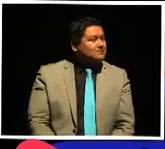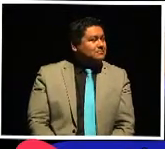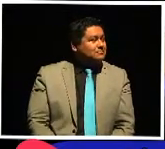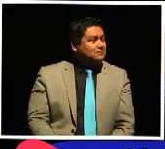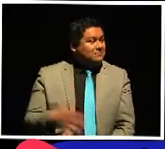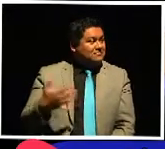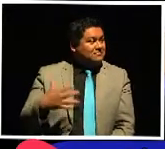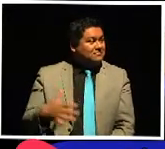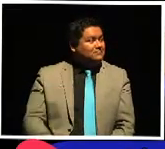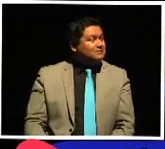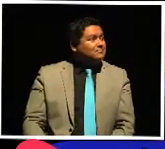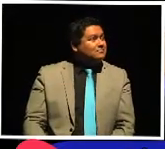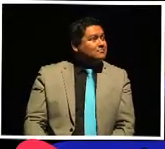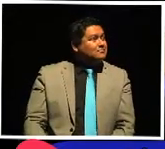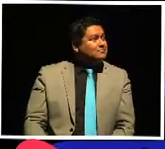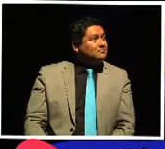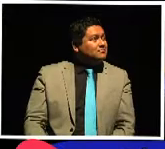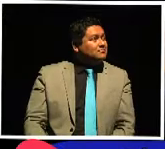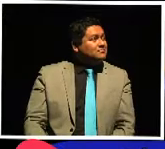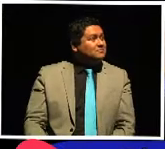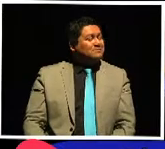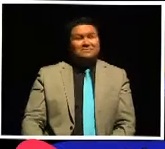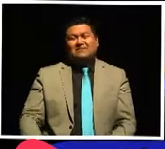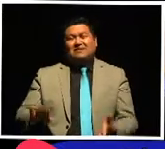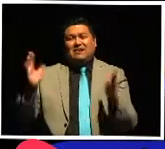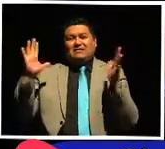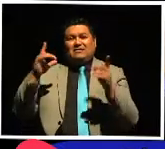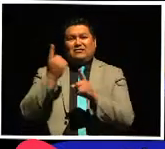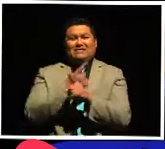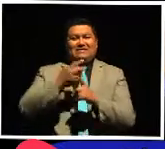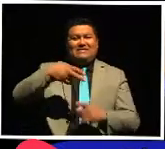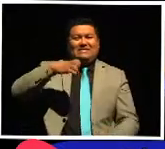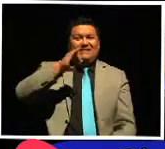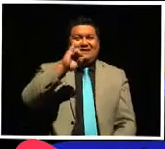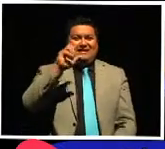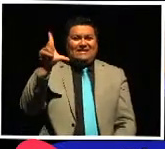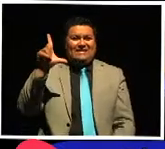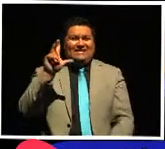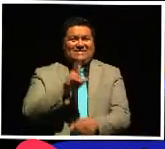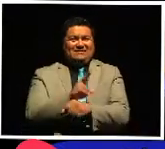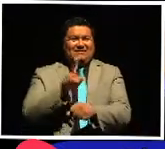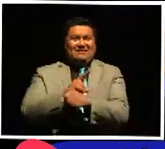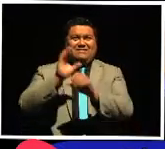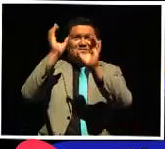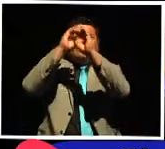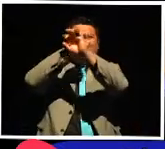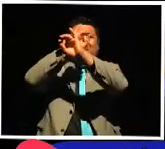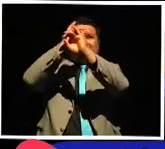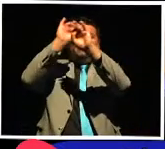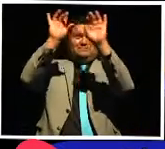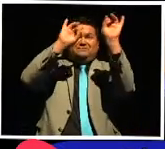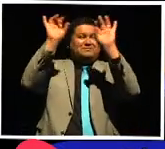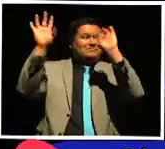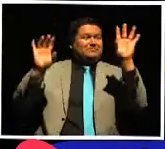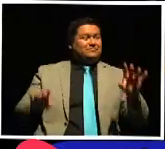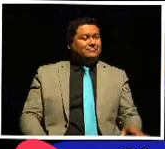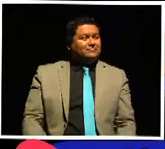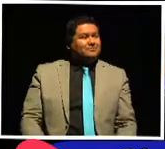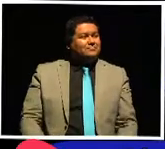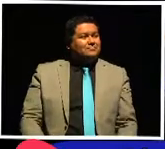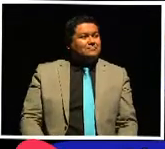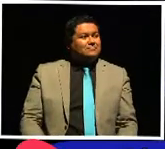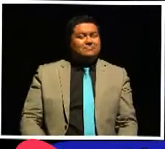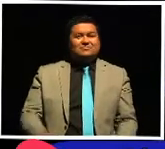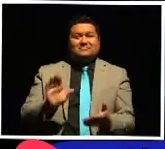Ahora sí, puntero en mano, listo, reiteramos el aplauso. Neil Nagar está junto a nosotros. Hola. Bienvenido. Buenos días,